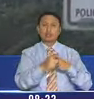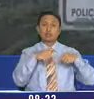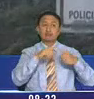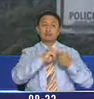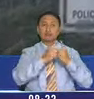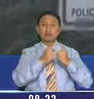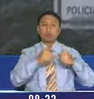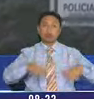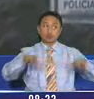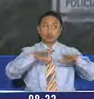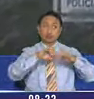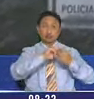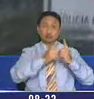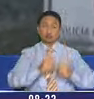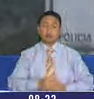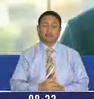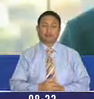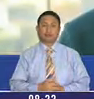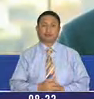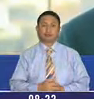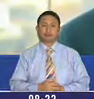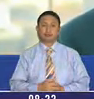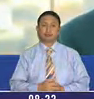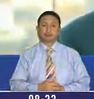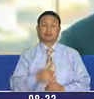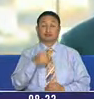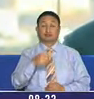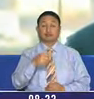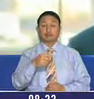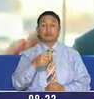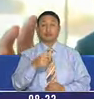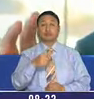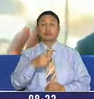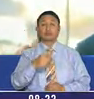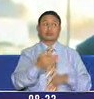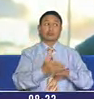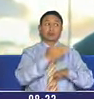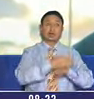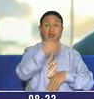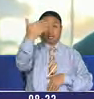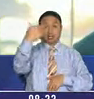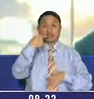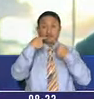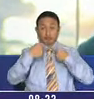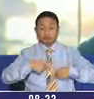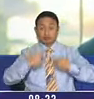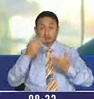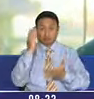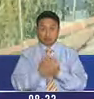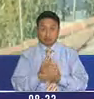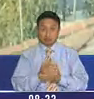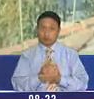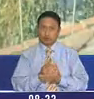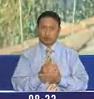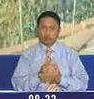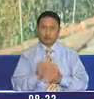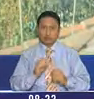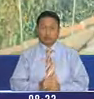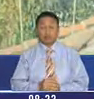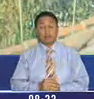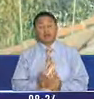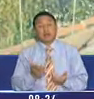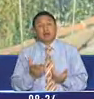cambio del sitio del Camal Metropolitano, por lo que esperan que el anuncio de semanas atrás del alcalde no se quede en el olvido. No